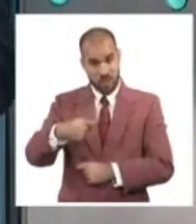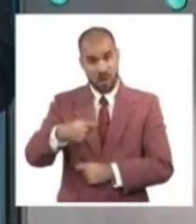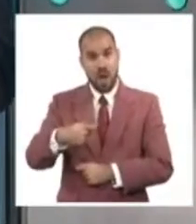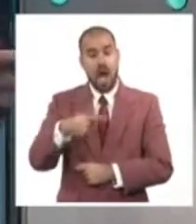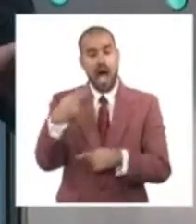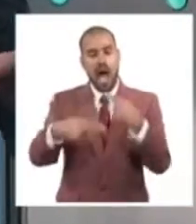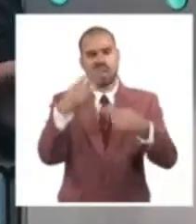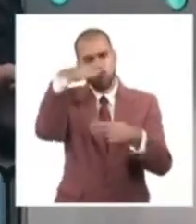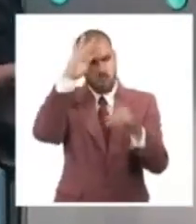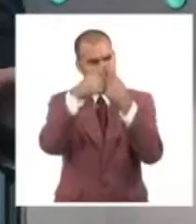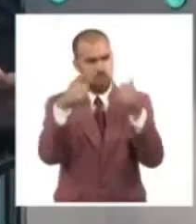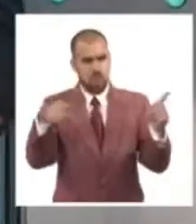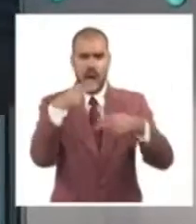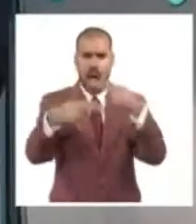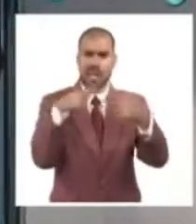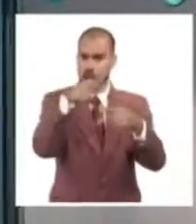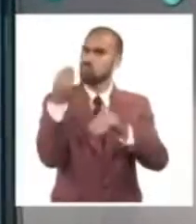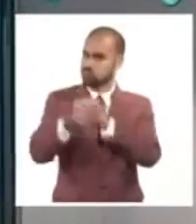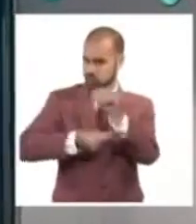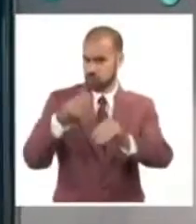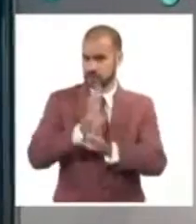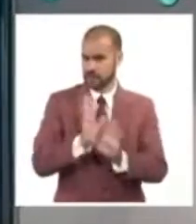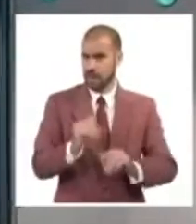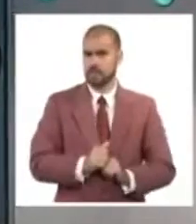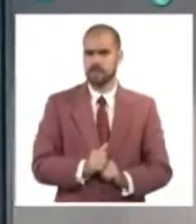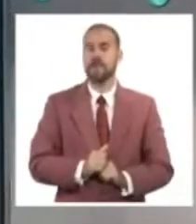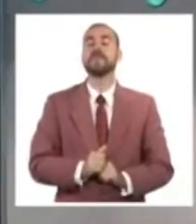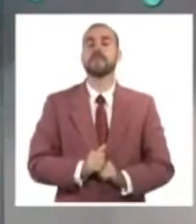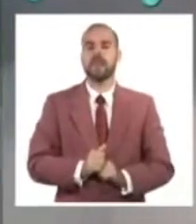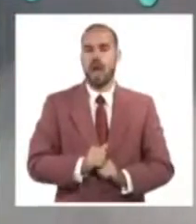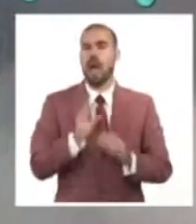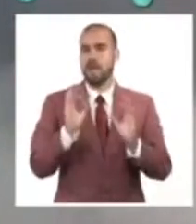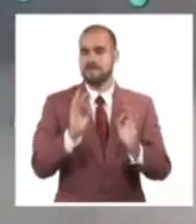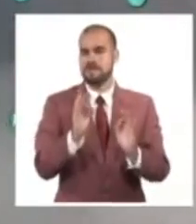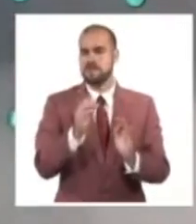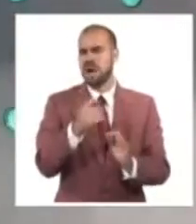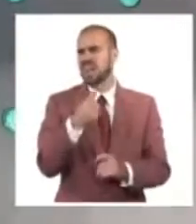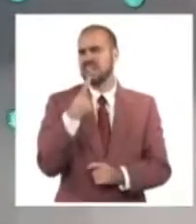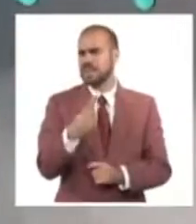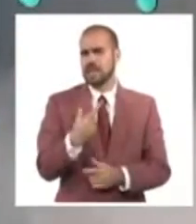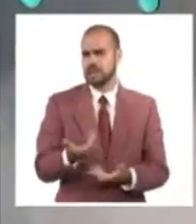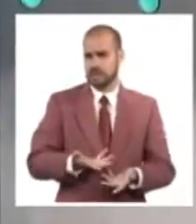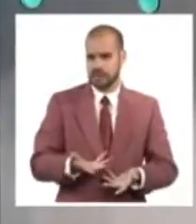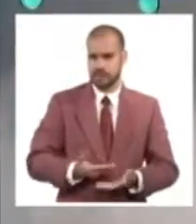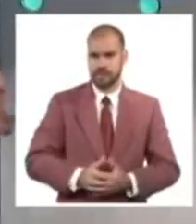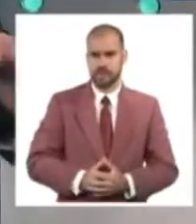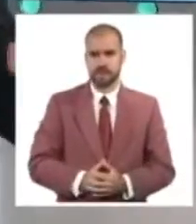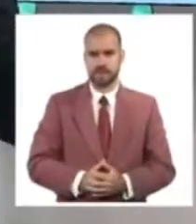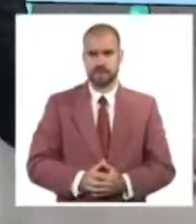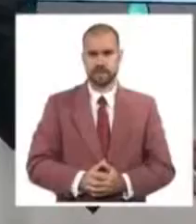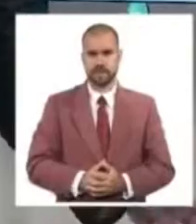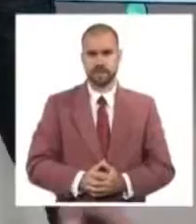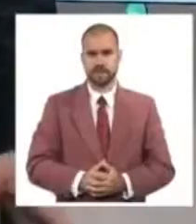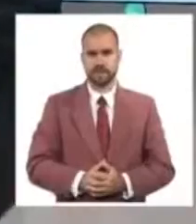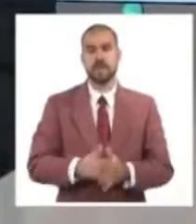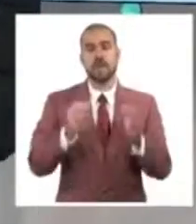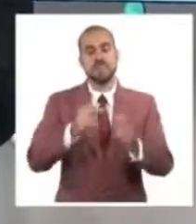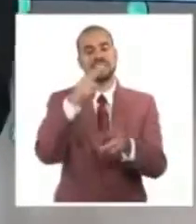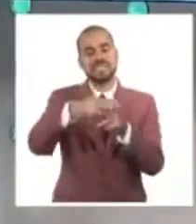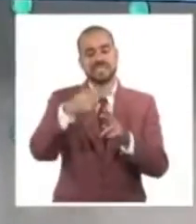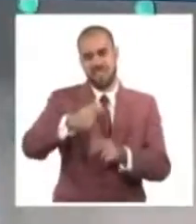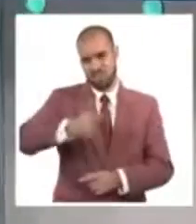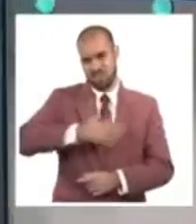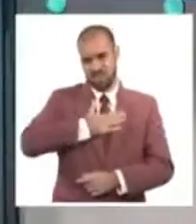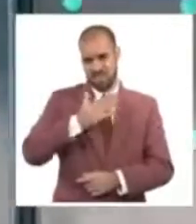desarrollar en Cuba también se ha transformado. Y eso es a lo que se refiere la cuestión relacionada con el derecho procesal.